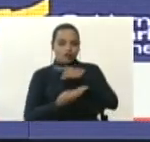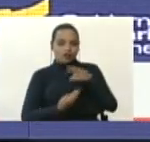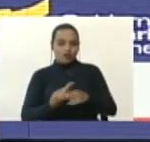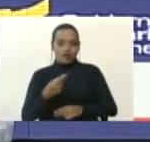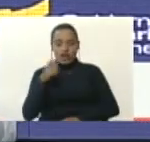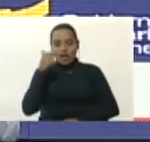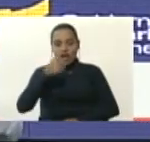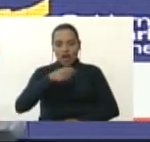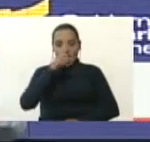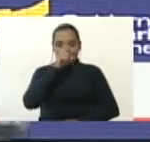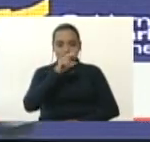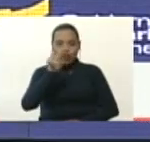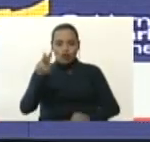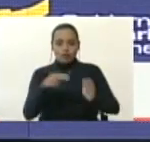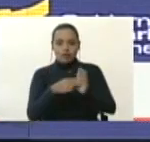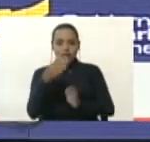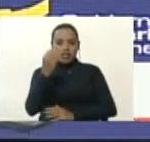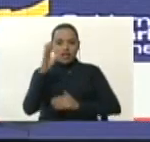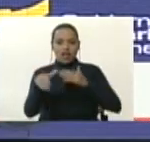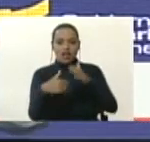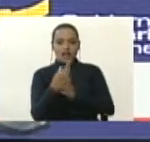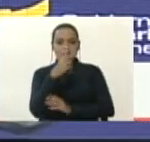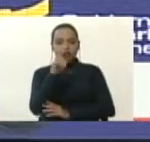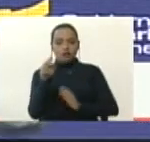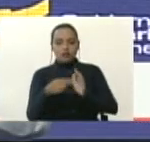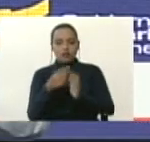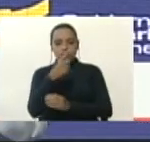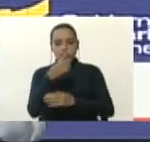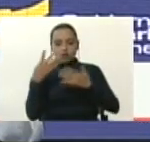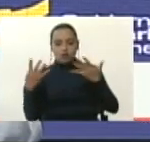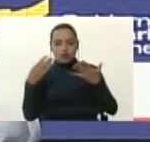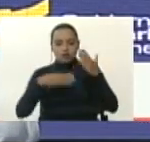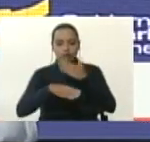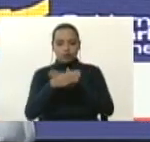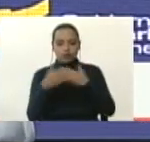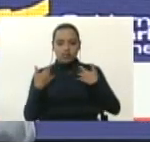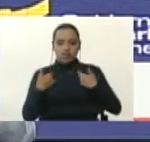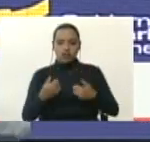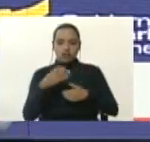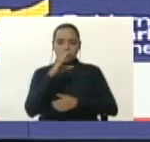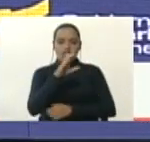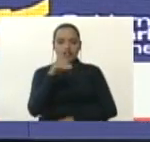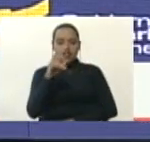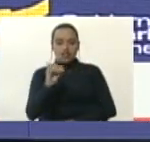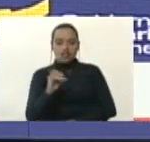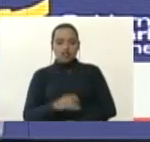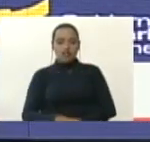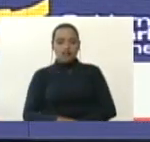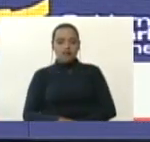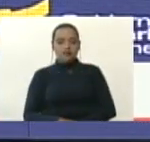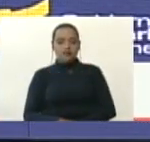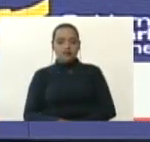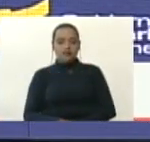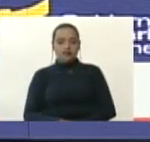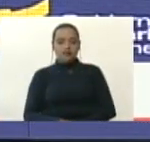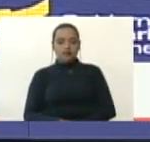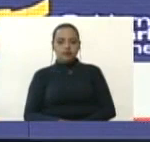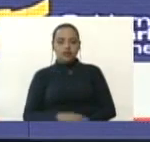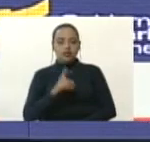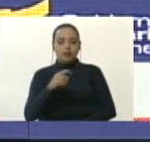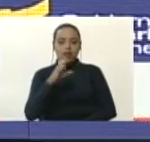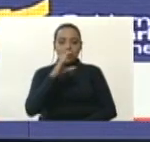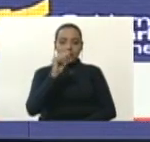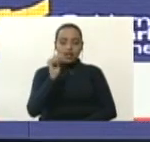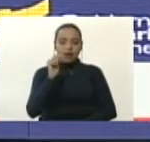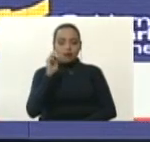al 2019 para llevar la salud a los centros de diagnóstico integral y a los centros de atención integral, los CAP.